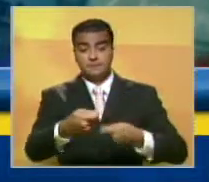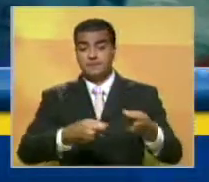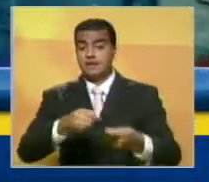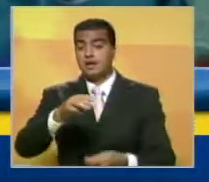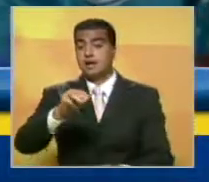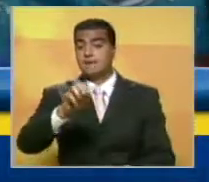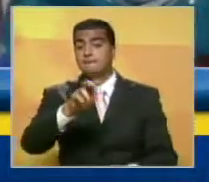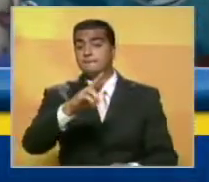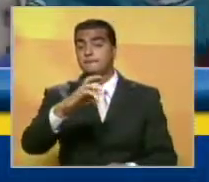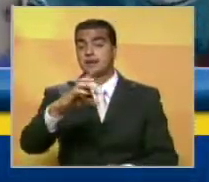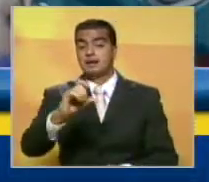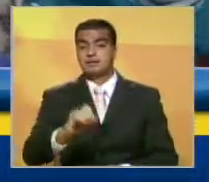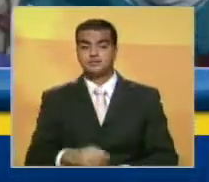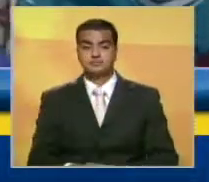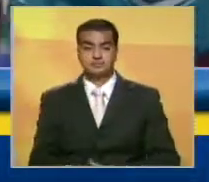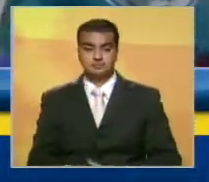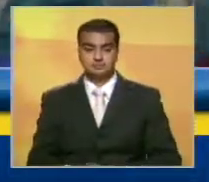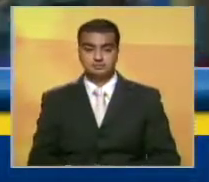y Bicentenario.